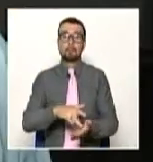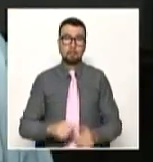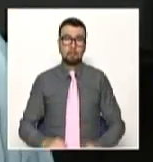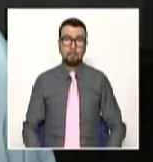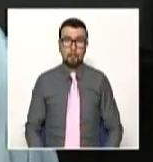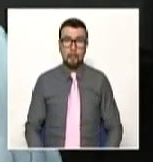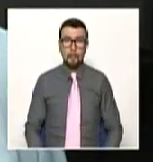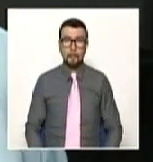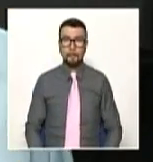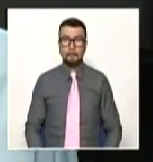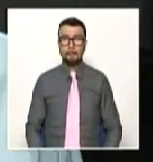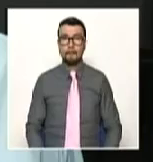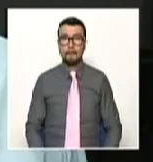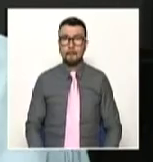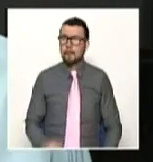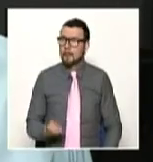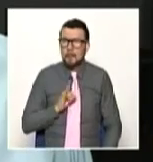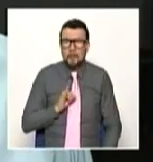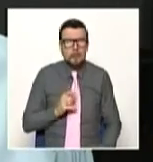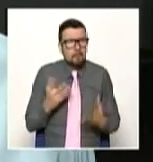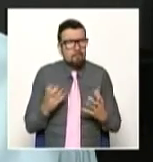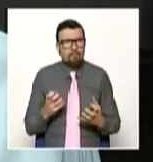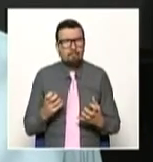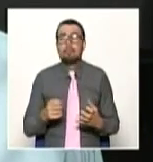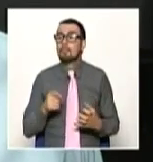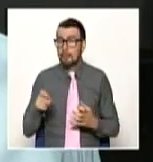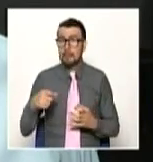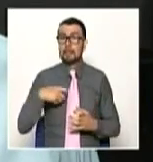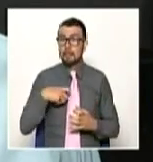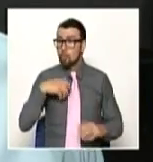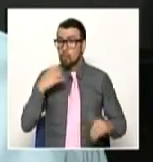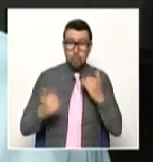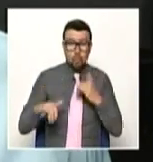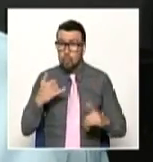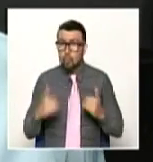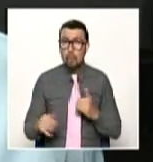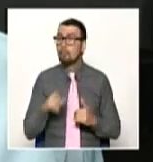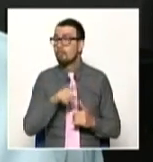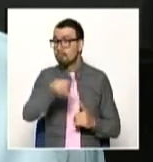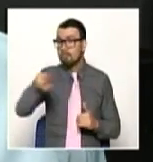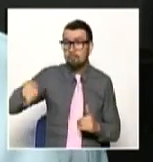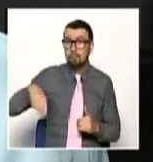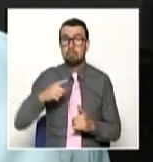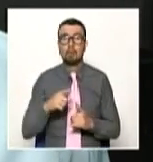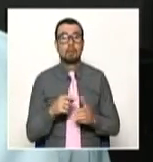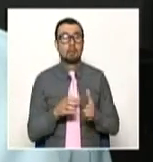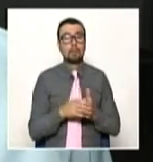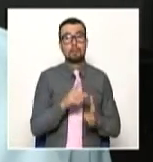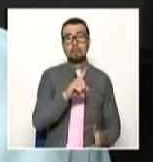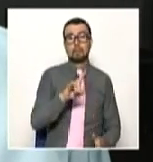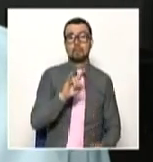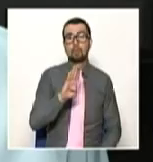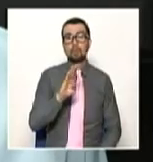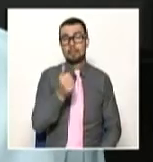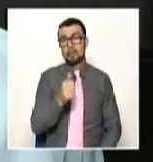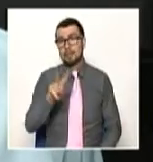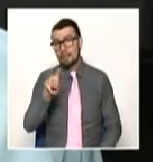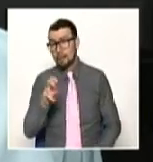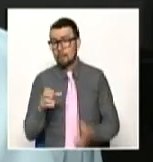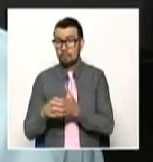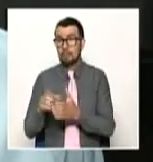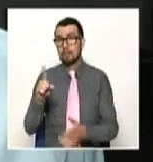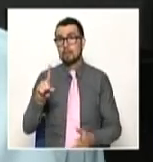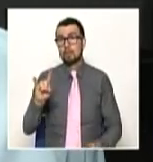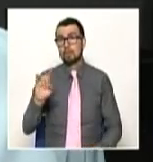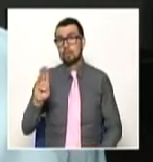ella. Lo que nos motiva es tener los jugadores en competencia, tanto sus 17, sus 20 y algunos